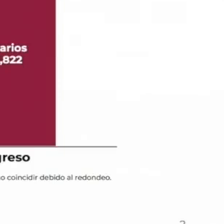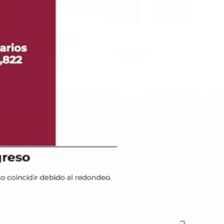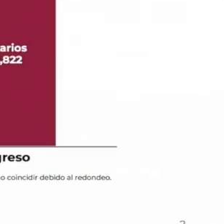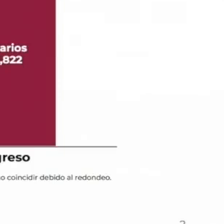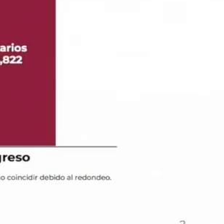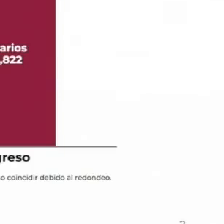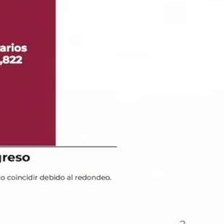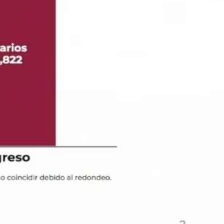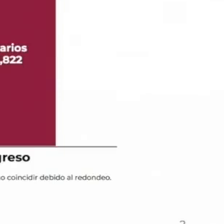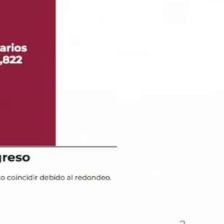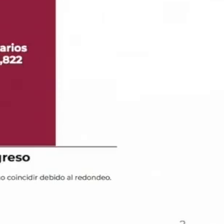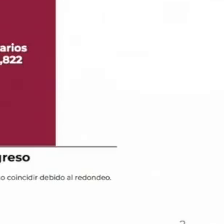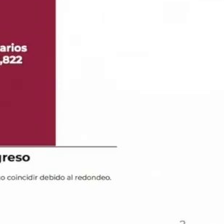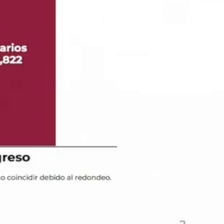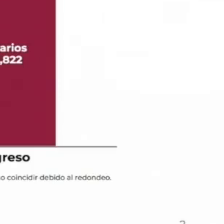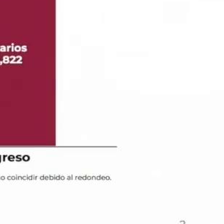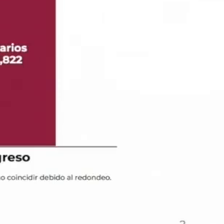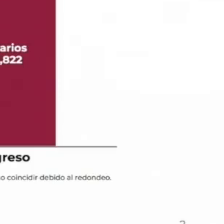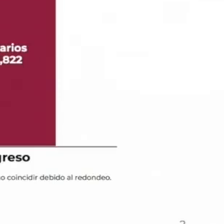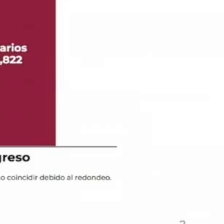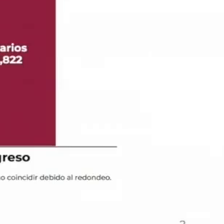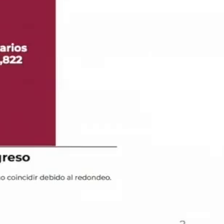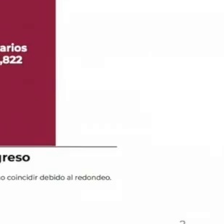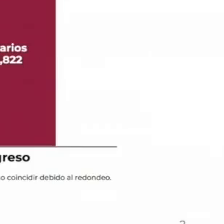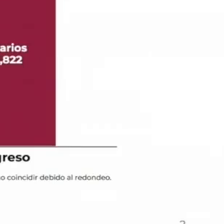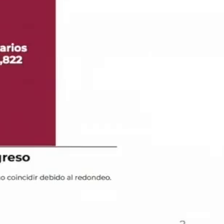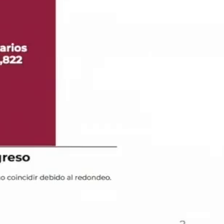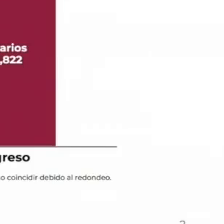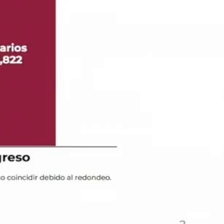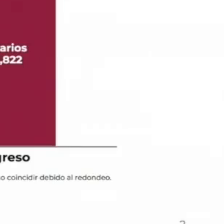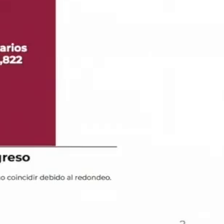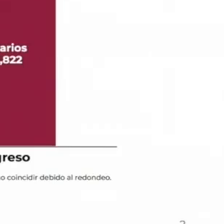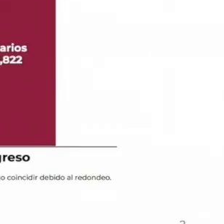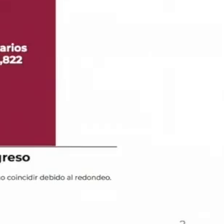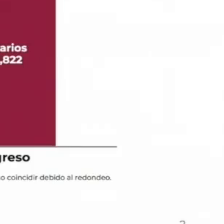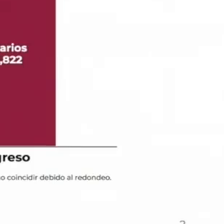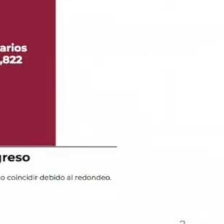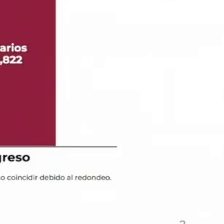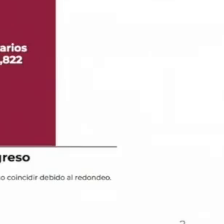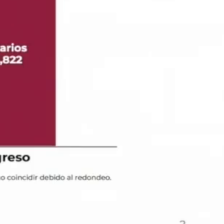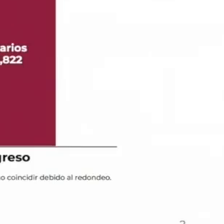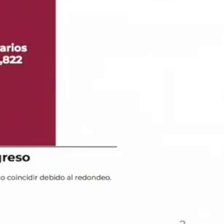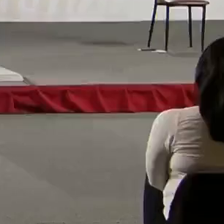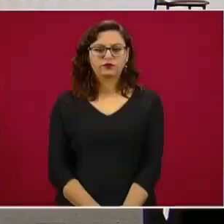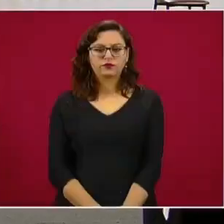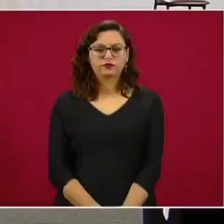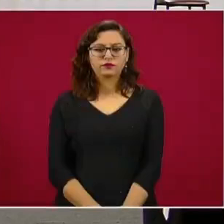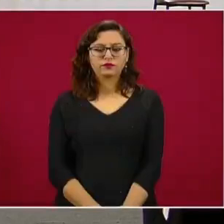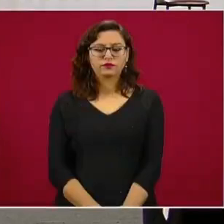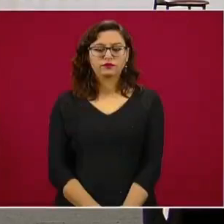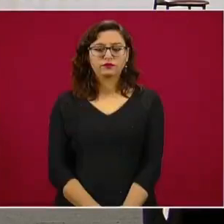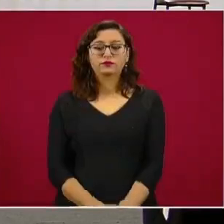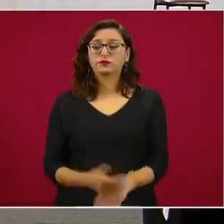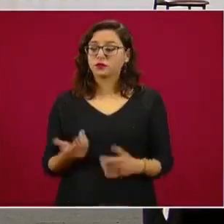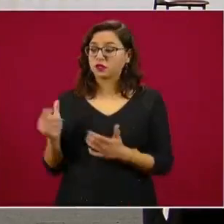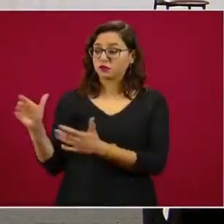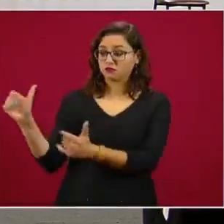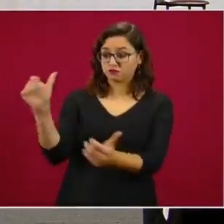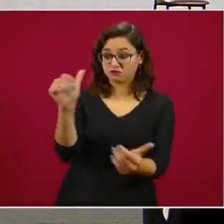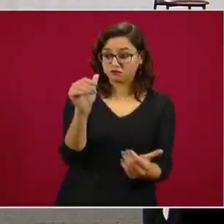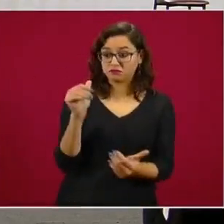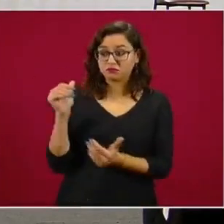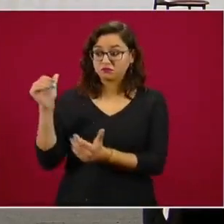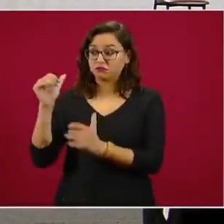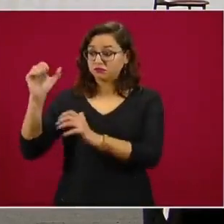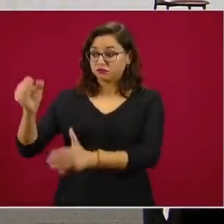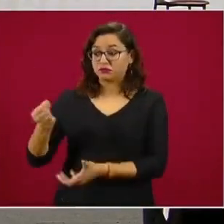responsabilidad para toda la gente del SAT que a pesar de la pandemia pudiéramos mantener la recaudación para poderle dar viabilidad a todos